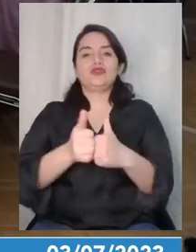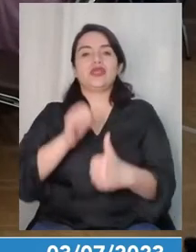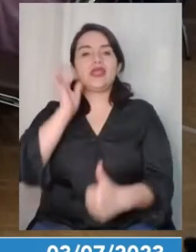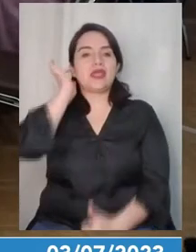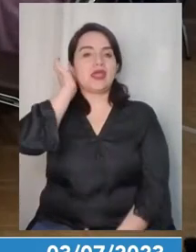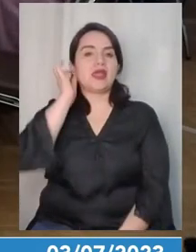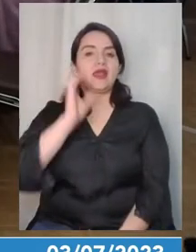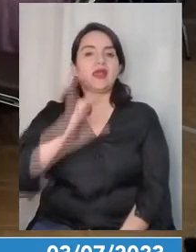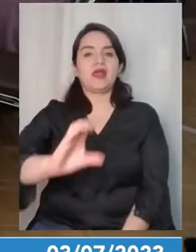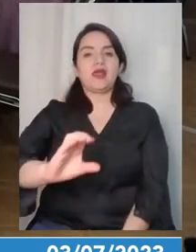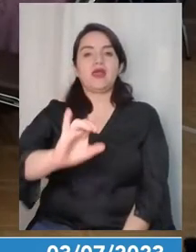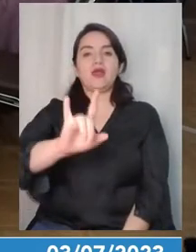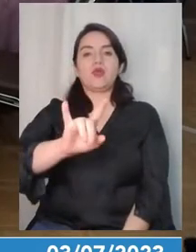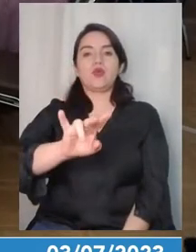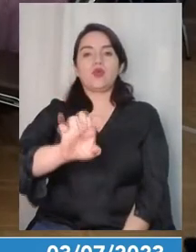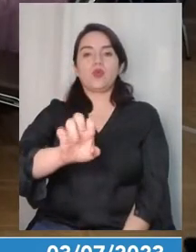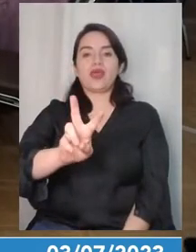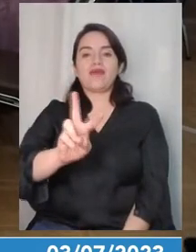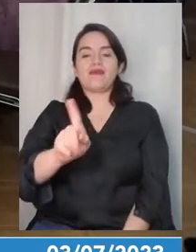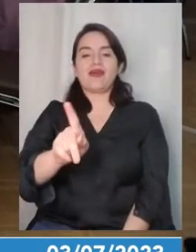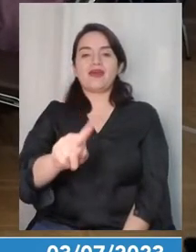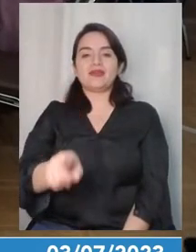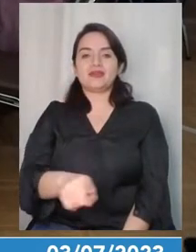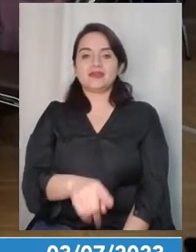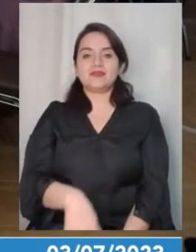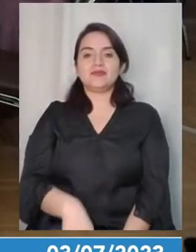la consejera Nancy Márquez.